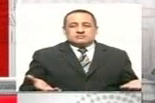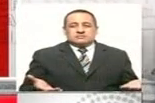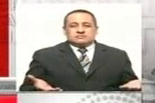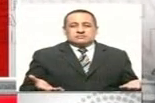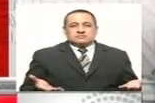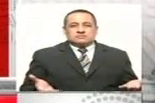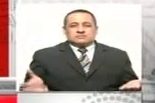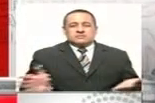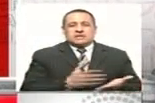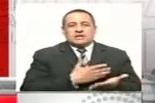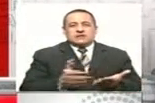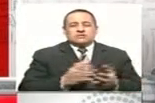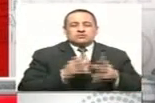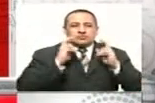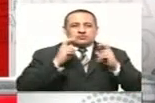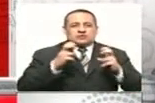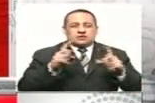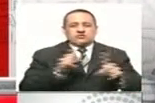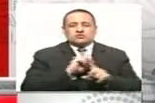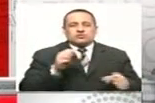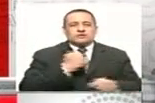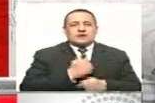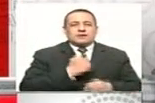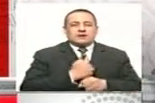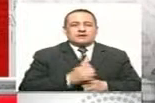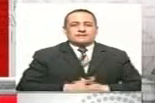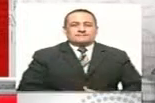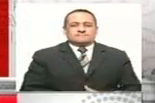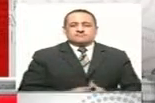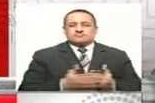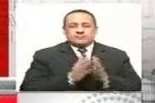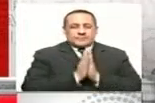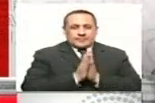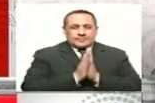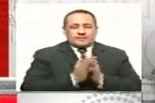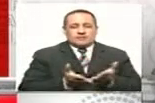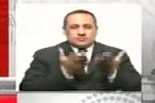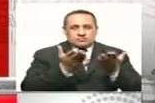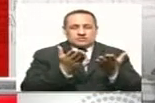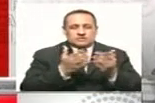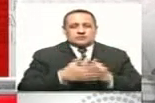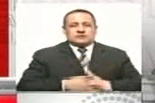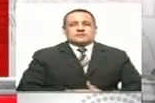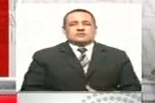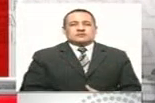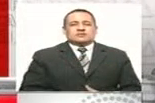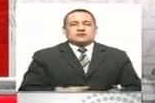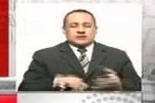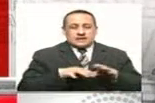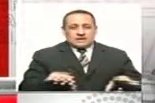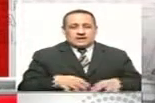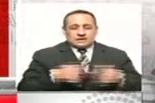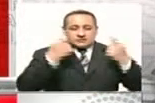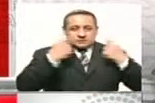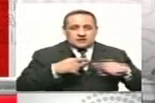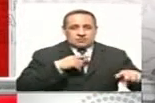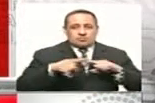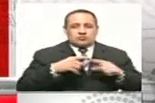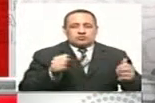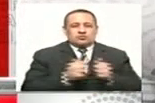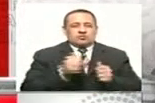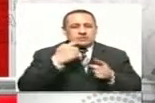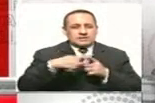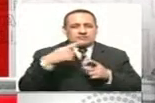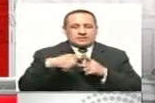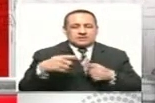Ministros, nuestro Tren Macho no funciona. Por favor, a través suya, que haga esa coordinación con las